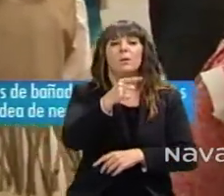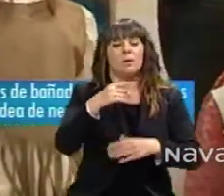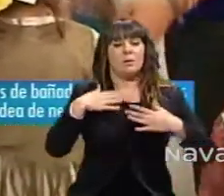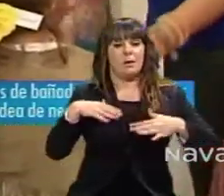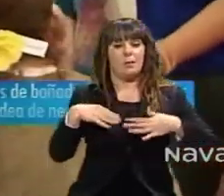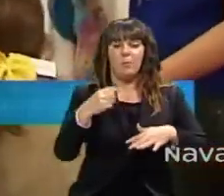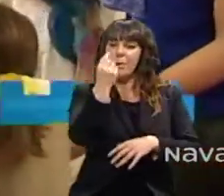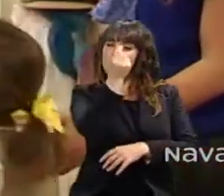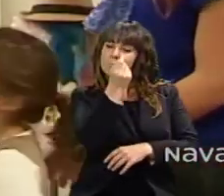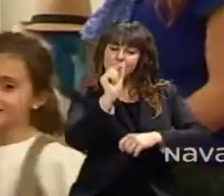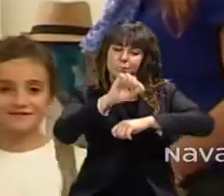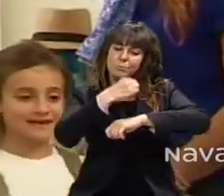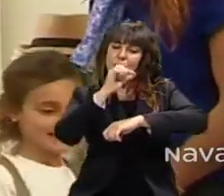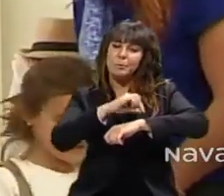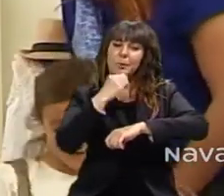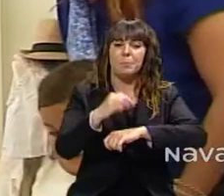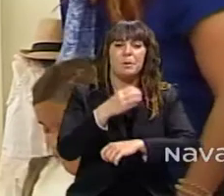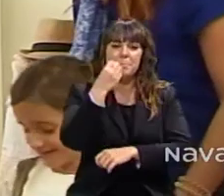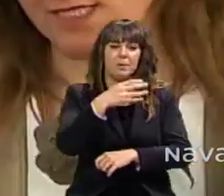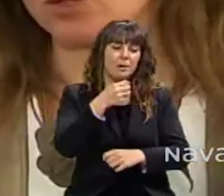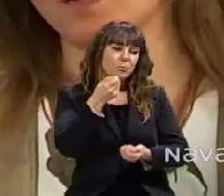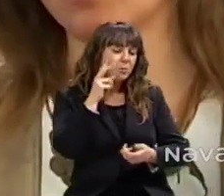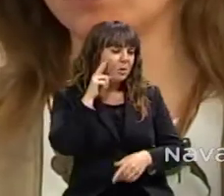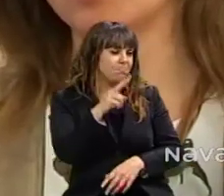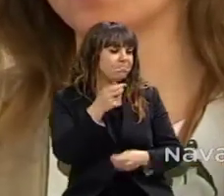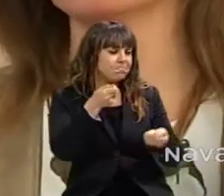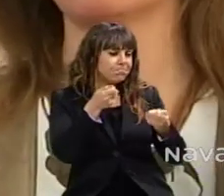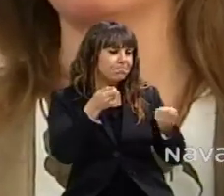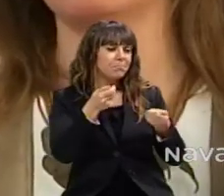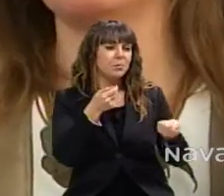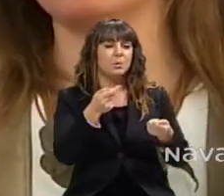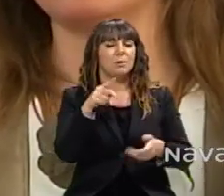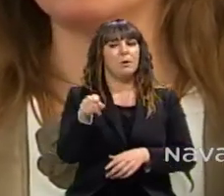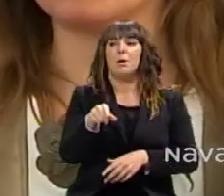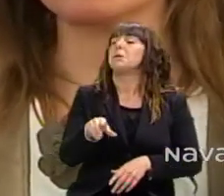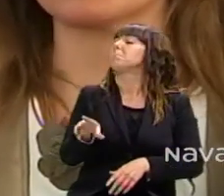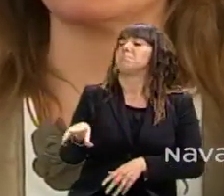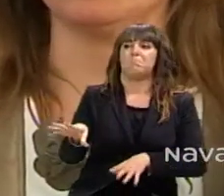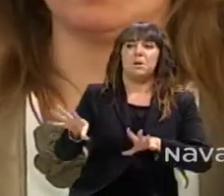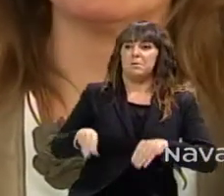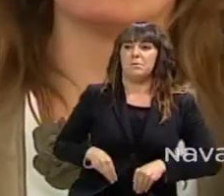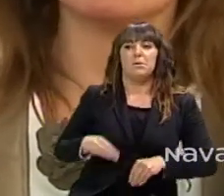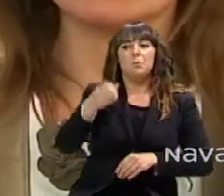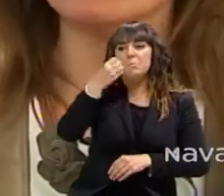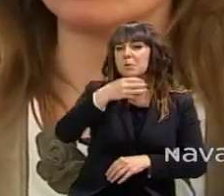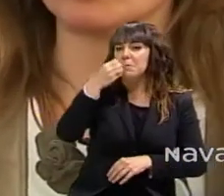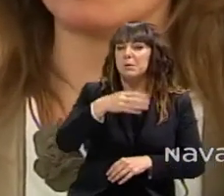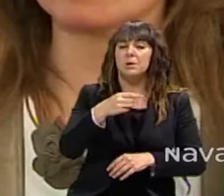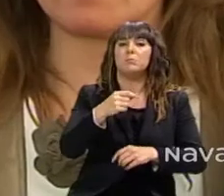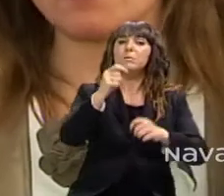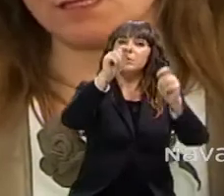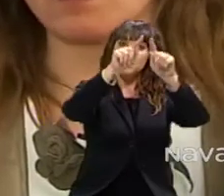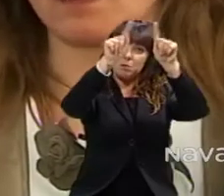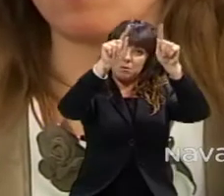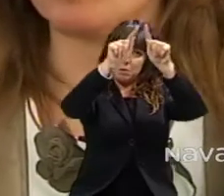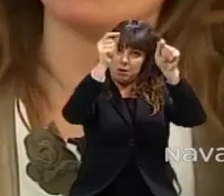eran los que queríamos, modificar lo que no nos gustaba. Pero la verdad es que nos ha cogido el aire enseguida y bueno pues él nos hace el patrón y nos hace